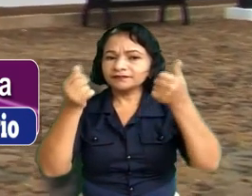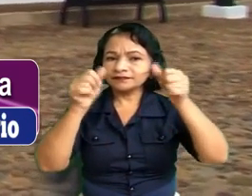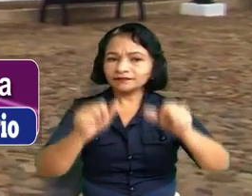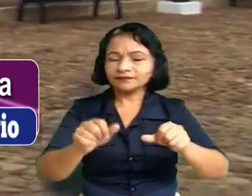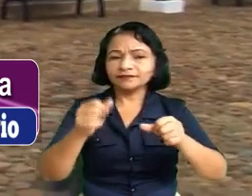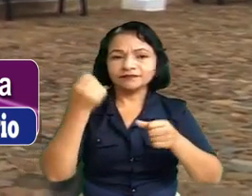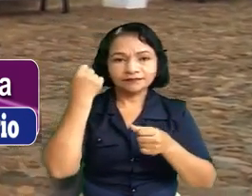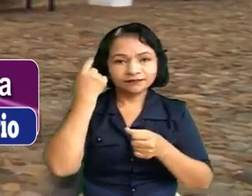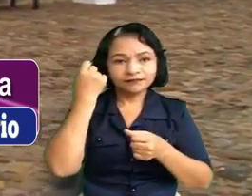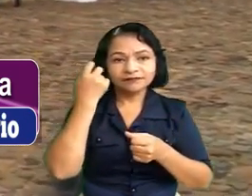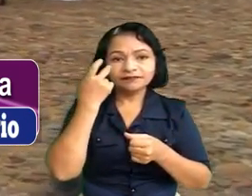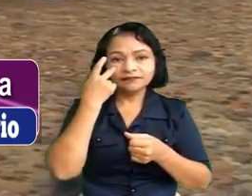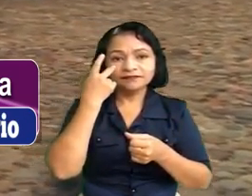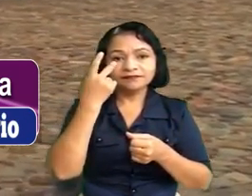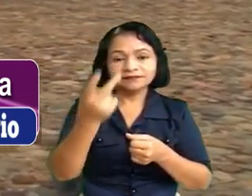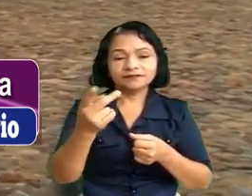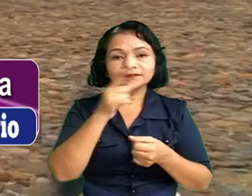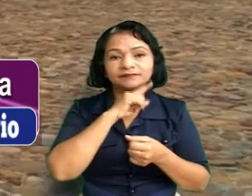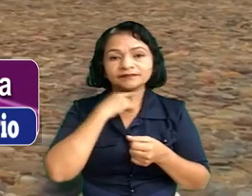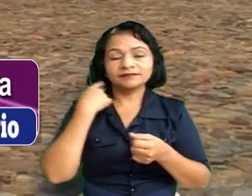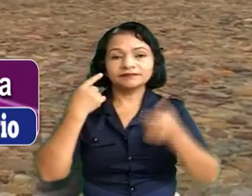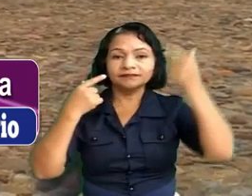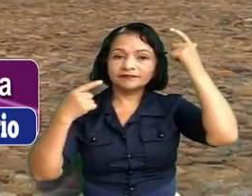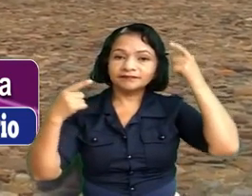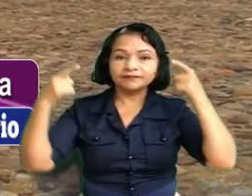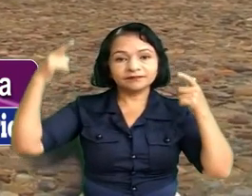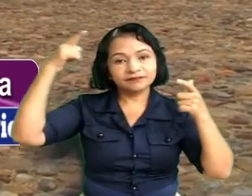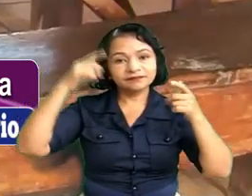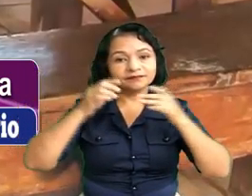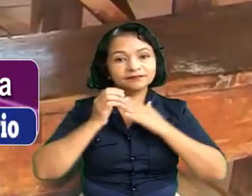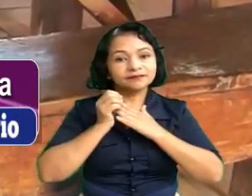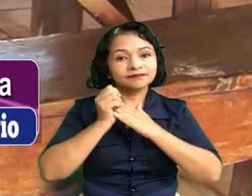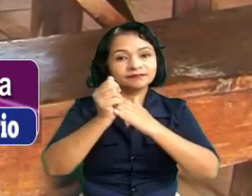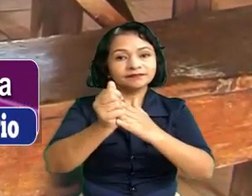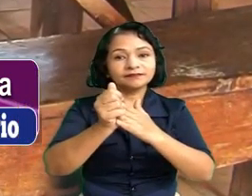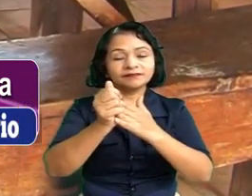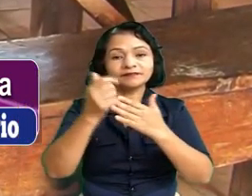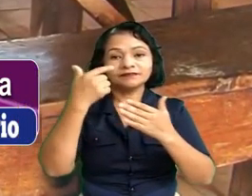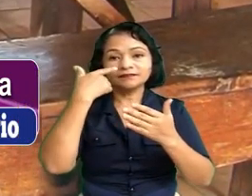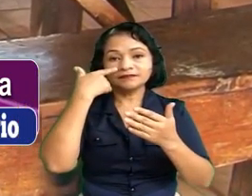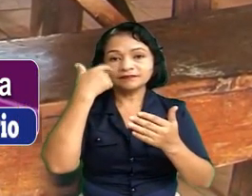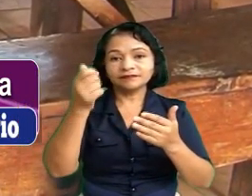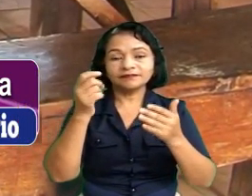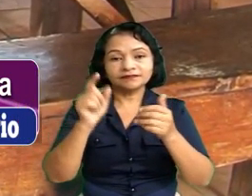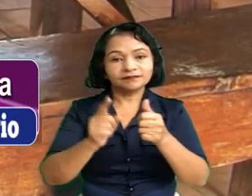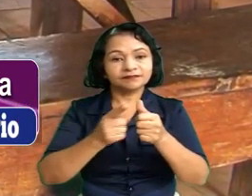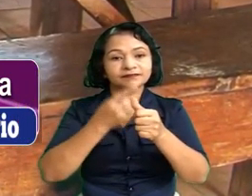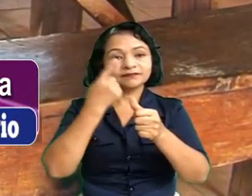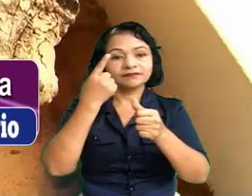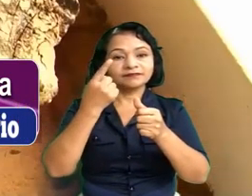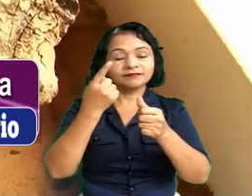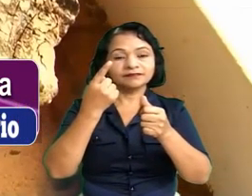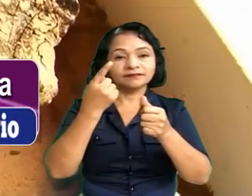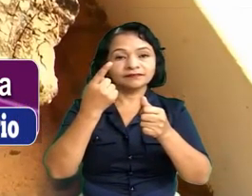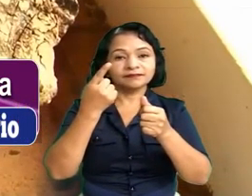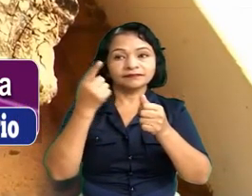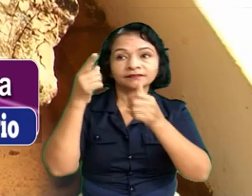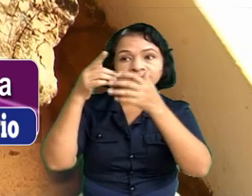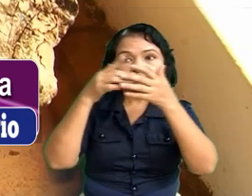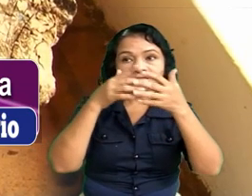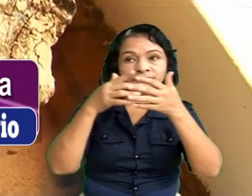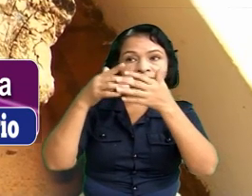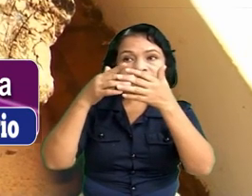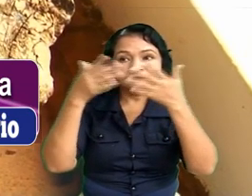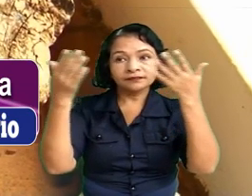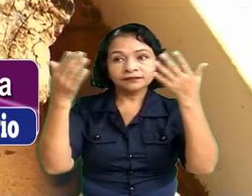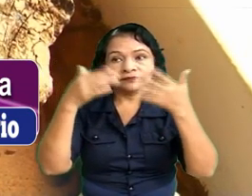porque si bien es cierto, el general Sandino lideró una de las que se convirtió en las primeras grandes derrotas para el imperialismo